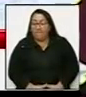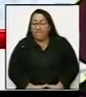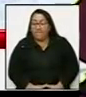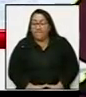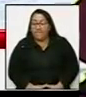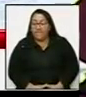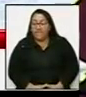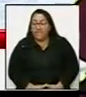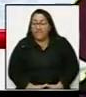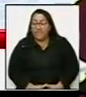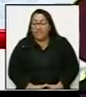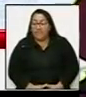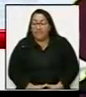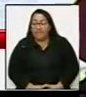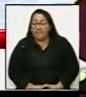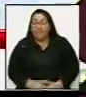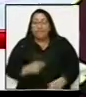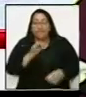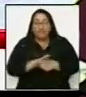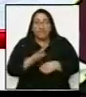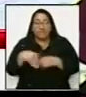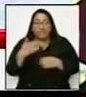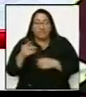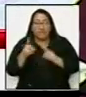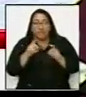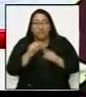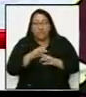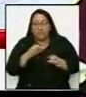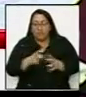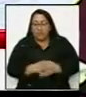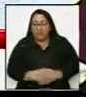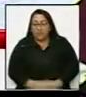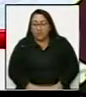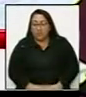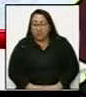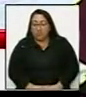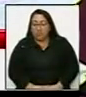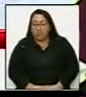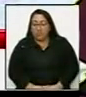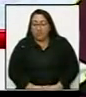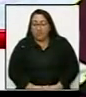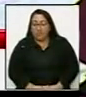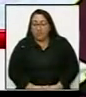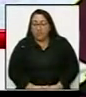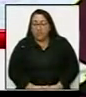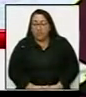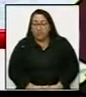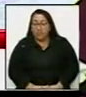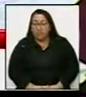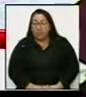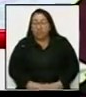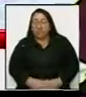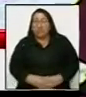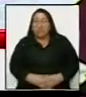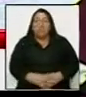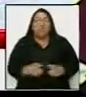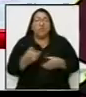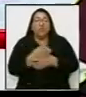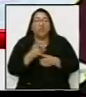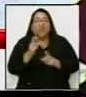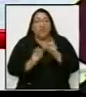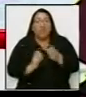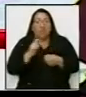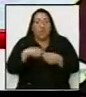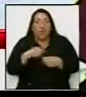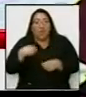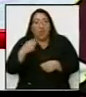hay el compromiso de trabajarlo para el debate en el Pleno, que tendría que ver con la forma en la cual los aspirantes a